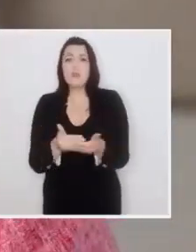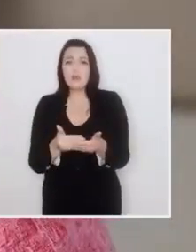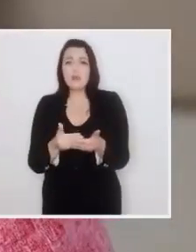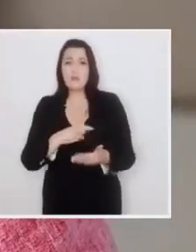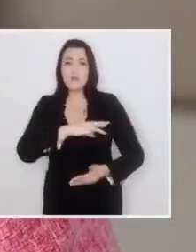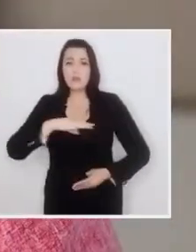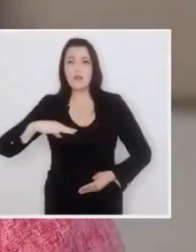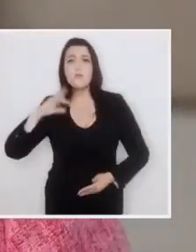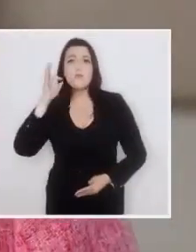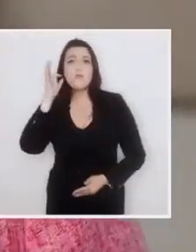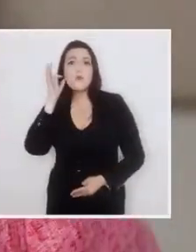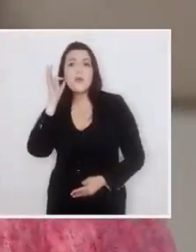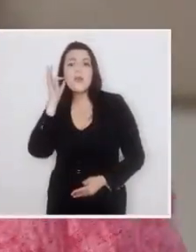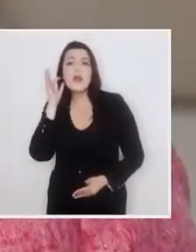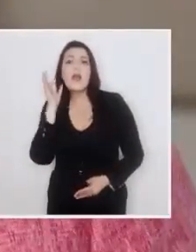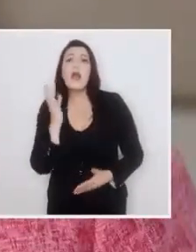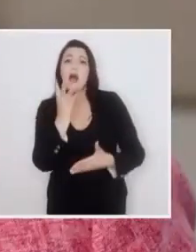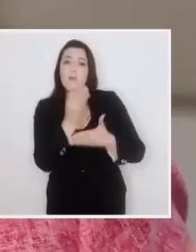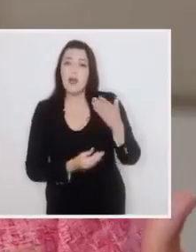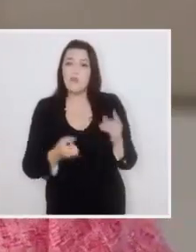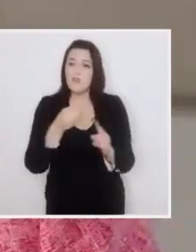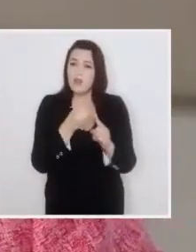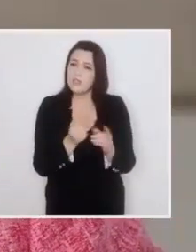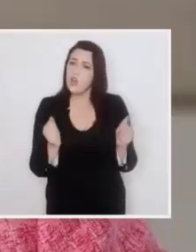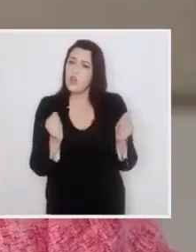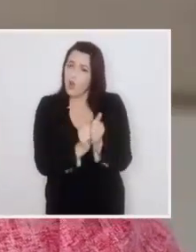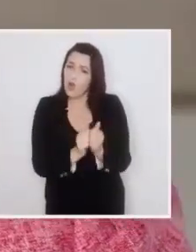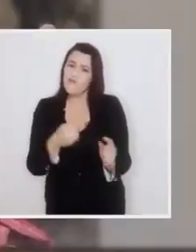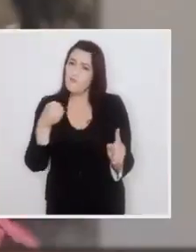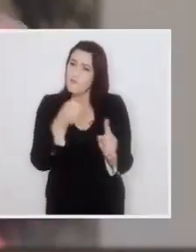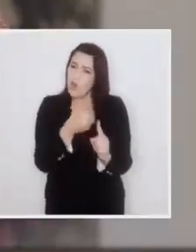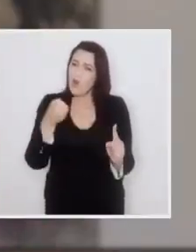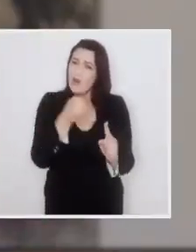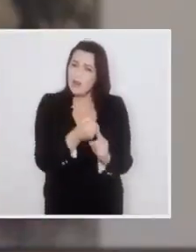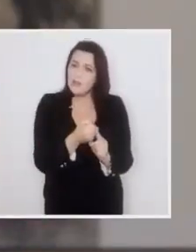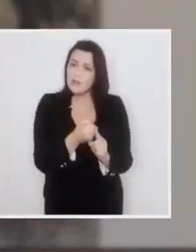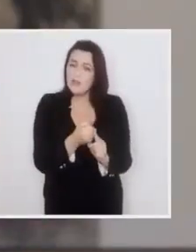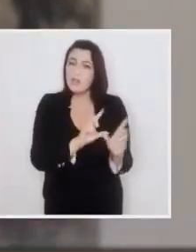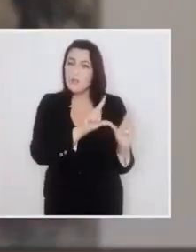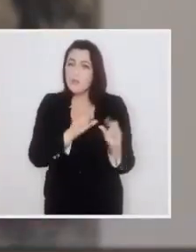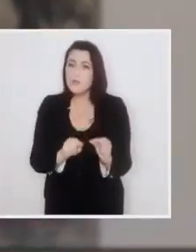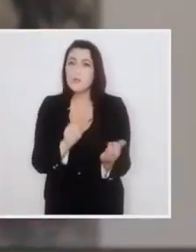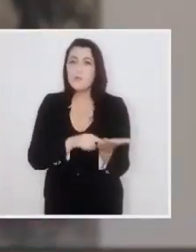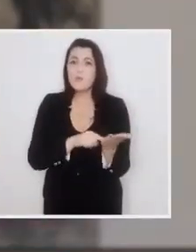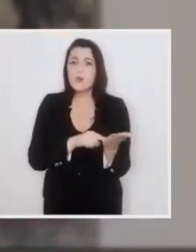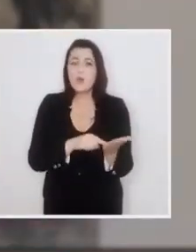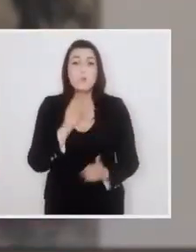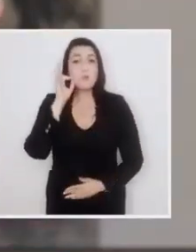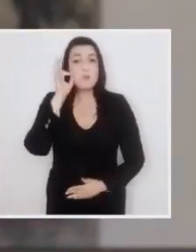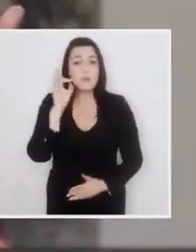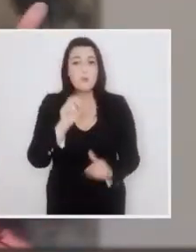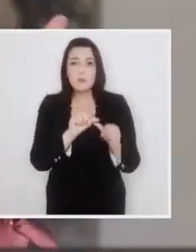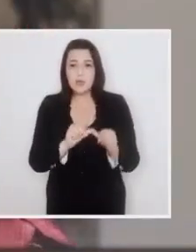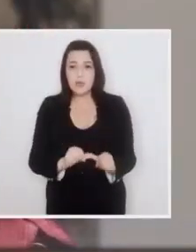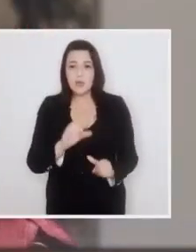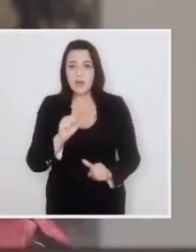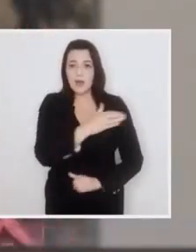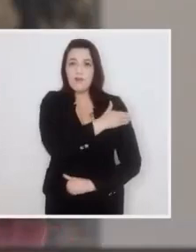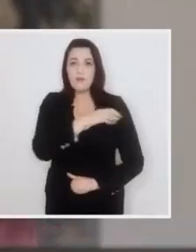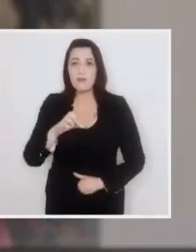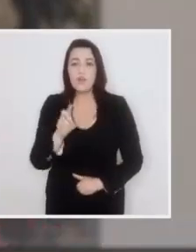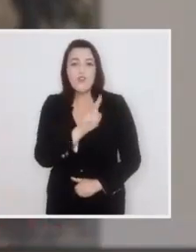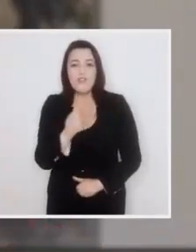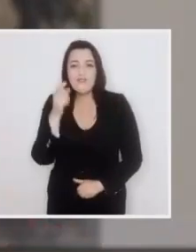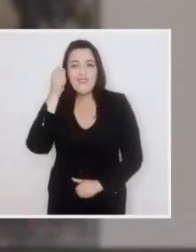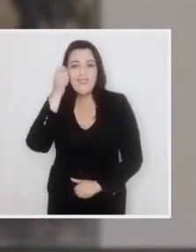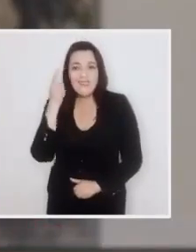el Ministerio de la Mujer, apagar la violencia con más violencia, disminuir los impuestos a los más ricos y mantener las AFP,